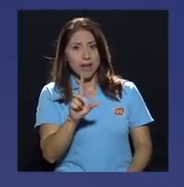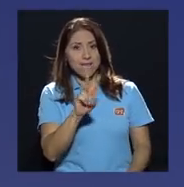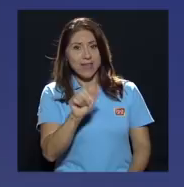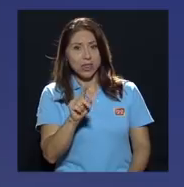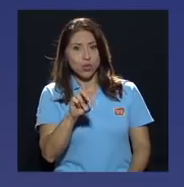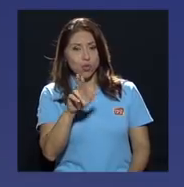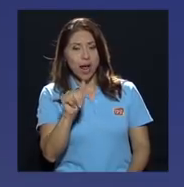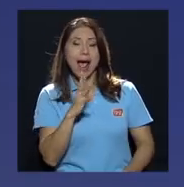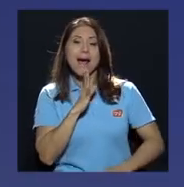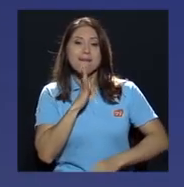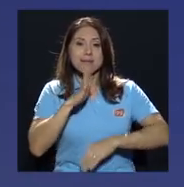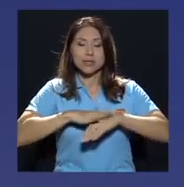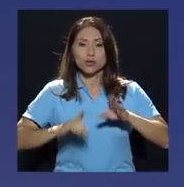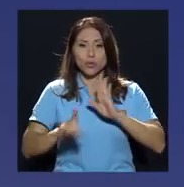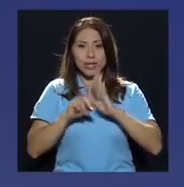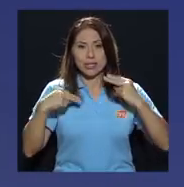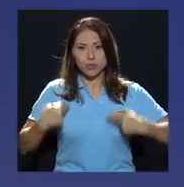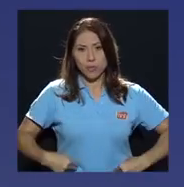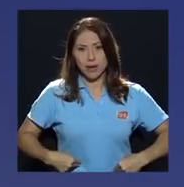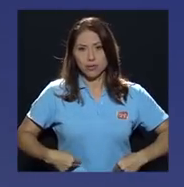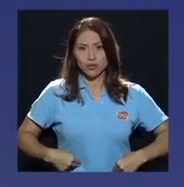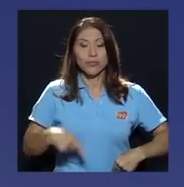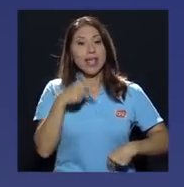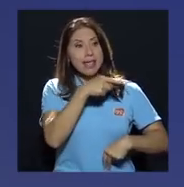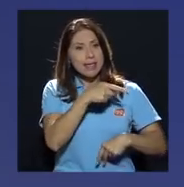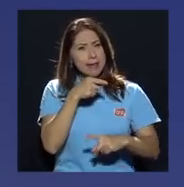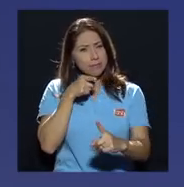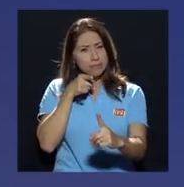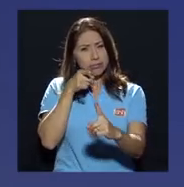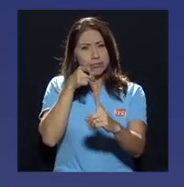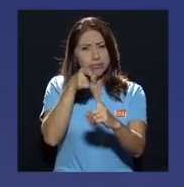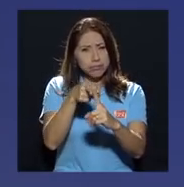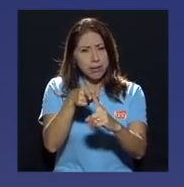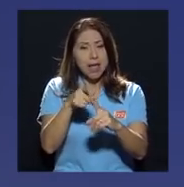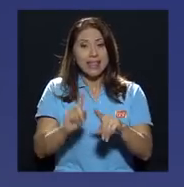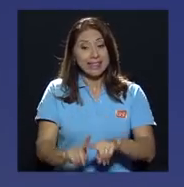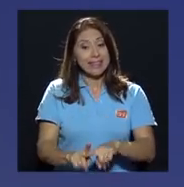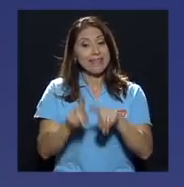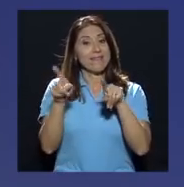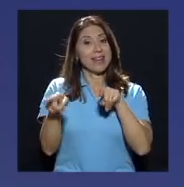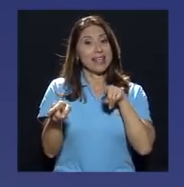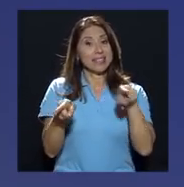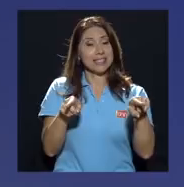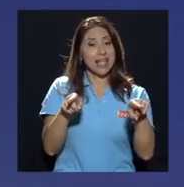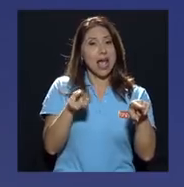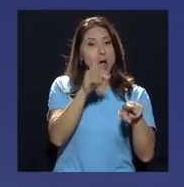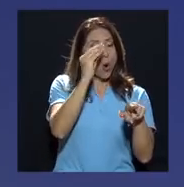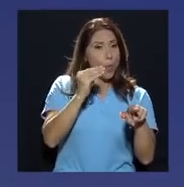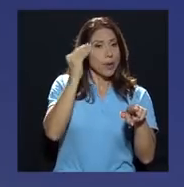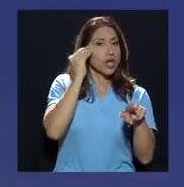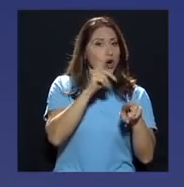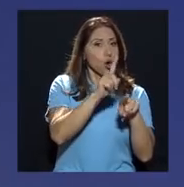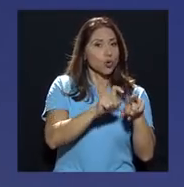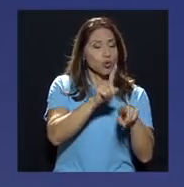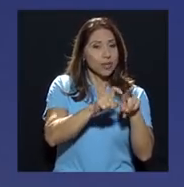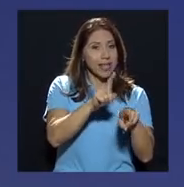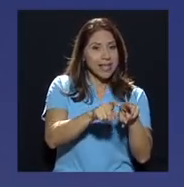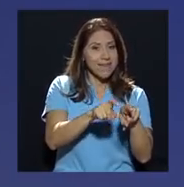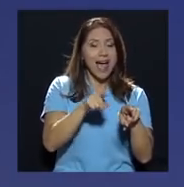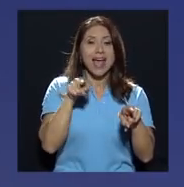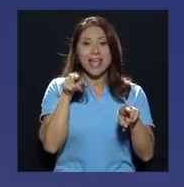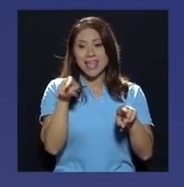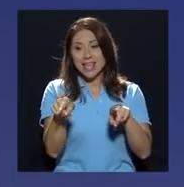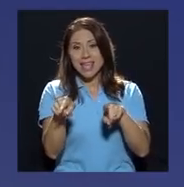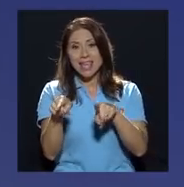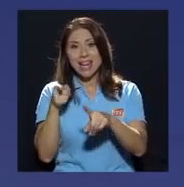manuel ventura conversando sobre derechos humanos y nos ha llevado por la ruta de la diferencia que podríamos encontrar desde la opinión consultiva y